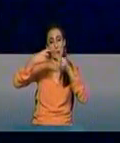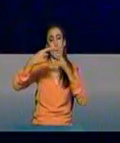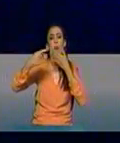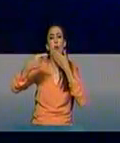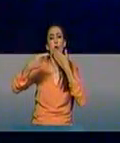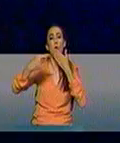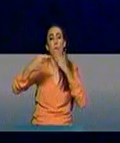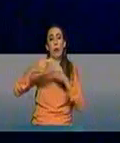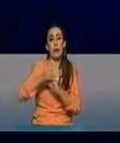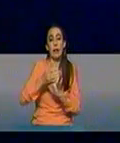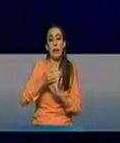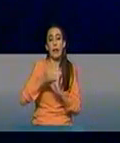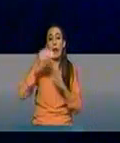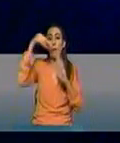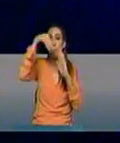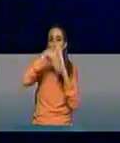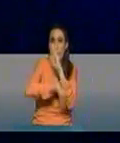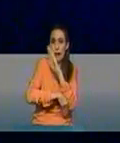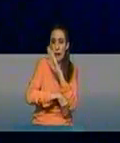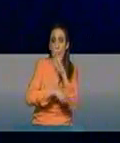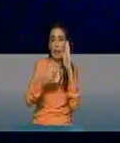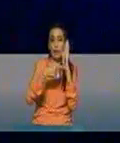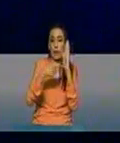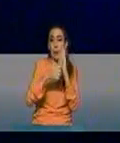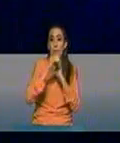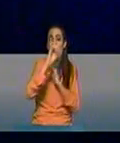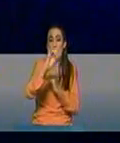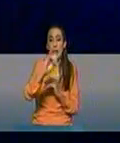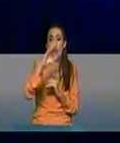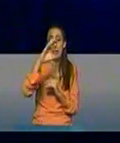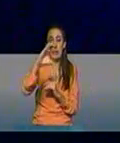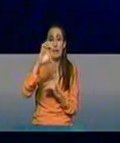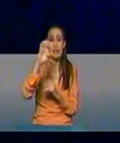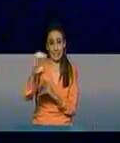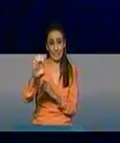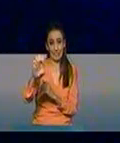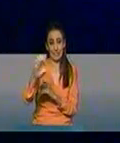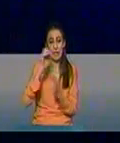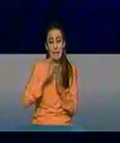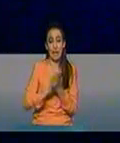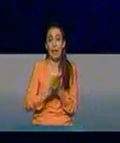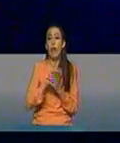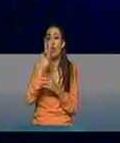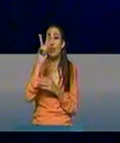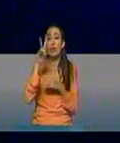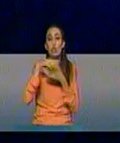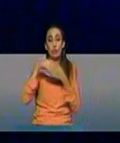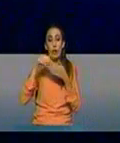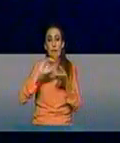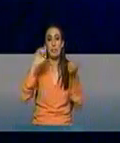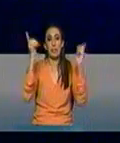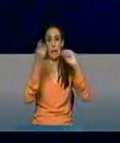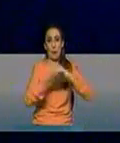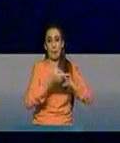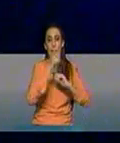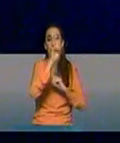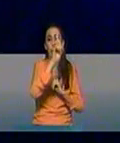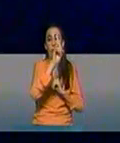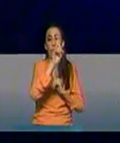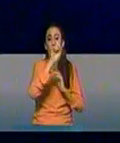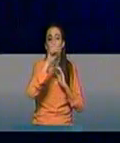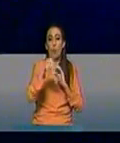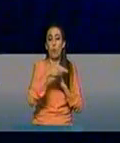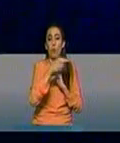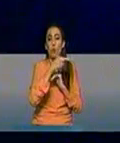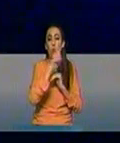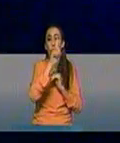la reducción del ICE de $2 por litro a 1.50. Esto va a tener un impacto directo a la